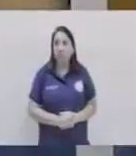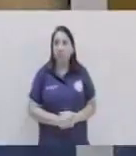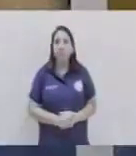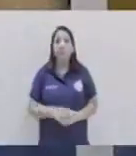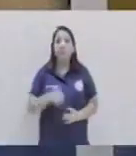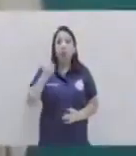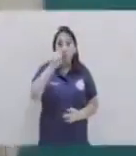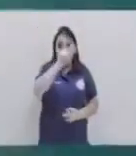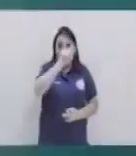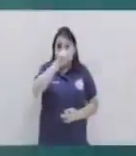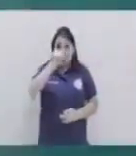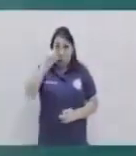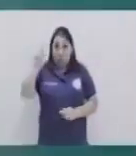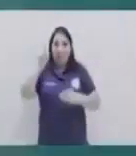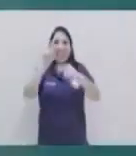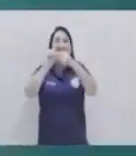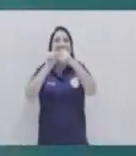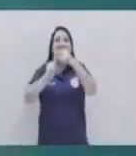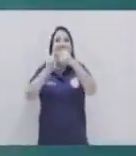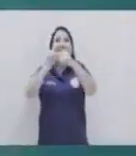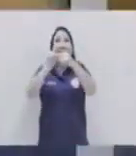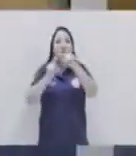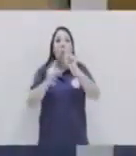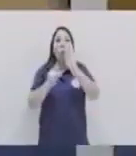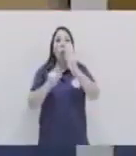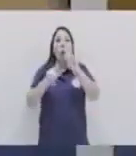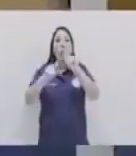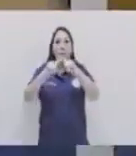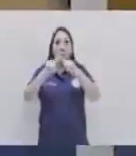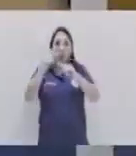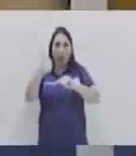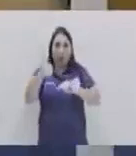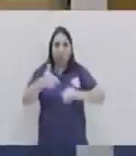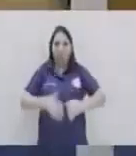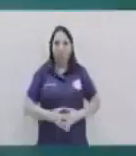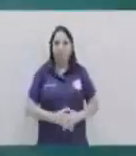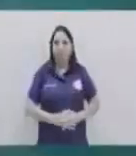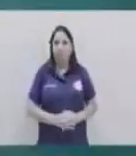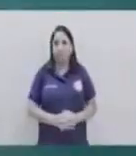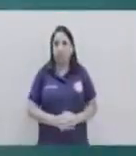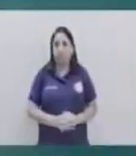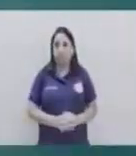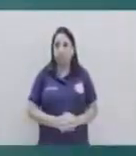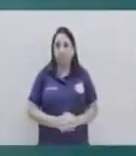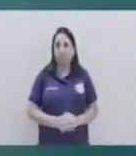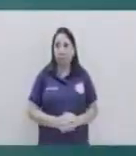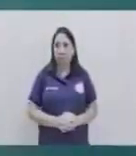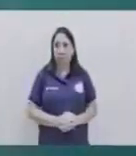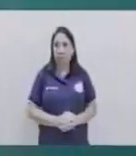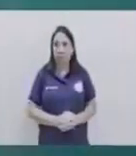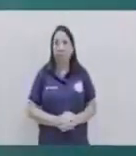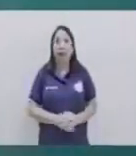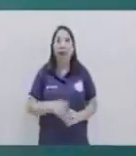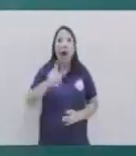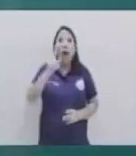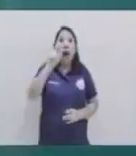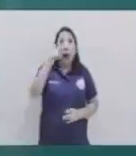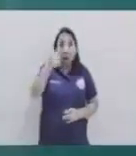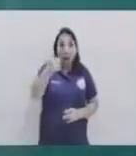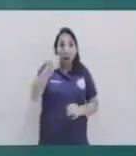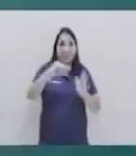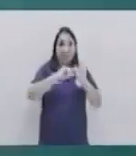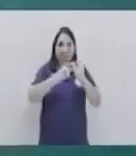Todo esto dividido 4 por a. 4 no cambia, a es 1.